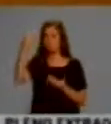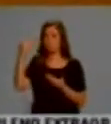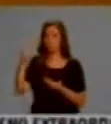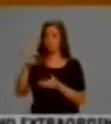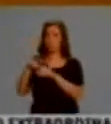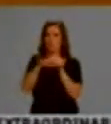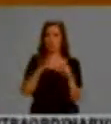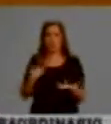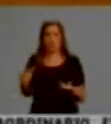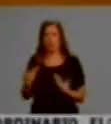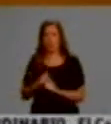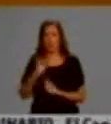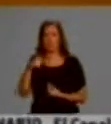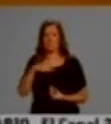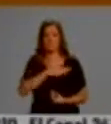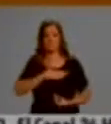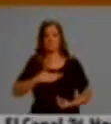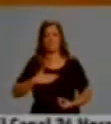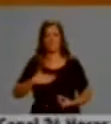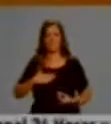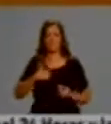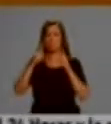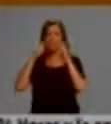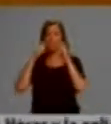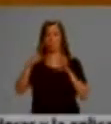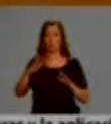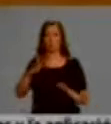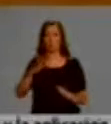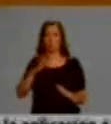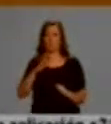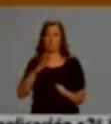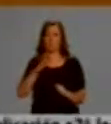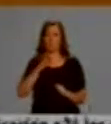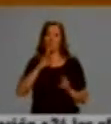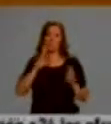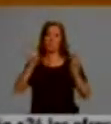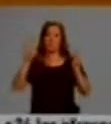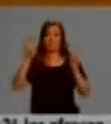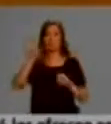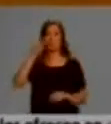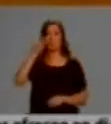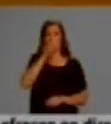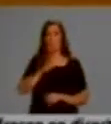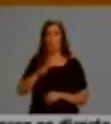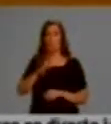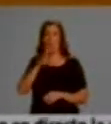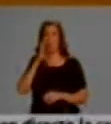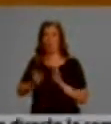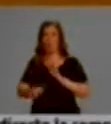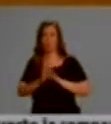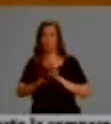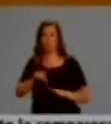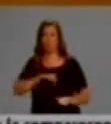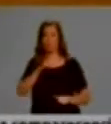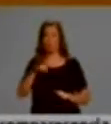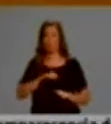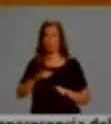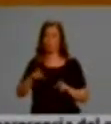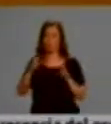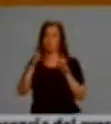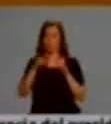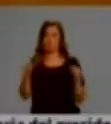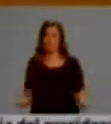y solidaridad junto al deseo de un rápido restablecimiento para quienes continúan en estos momentos